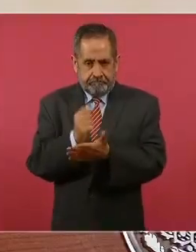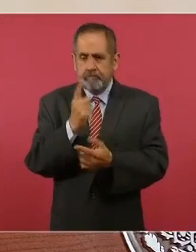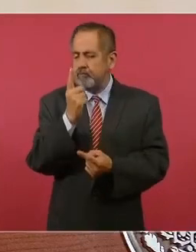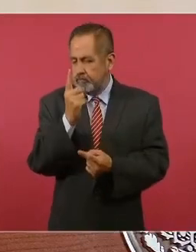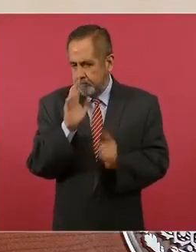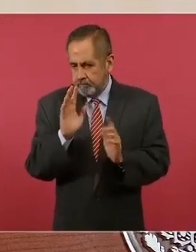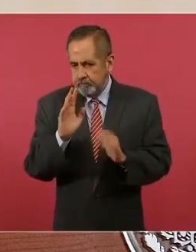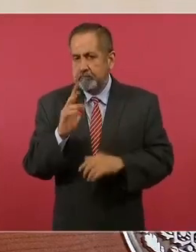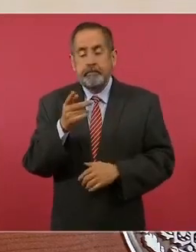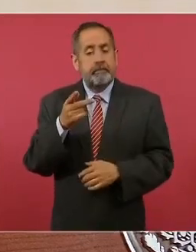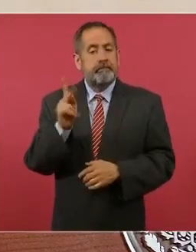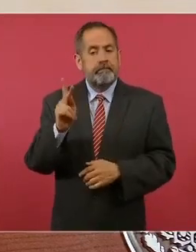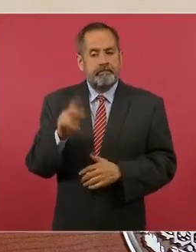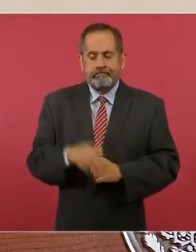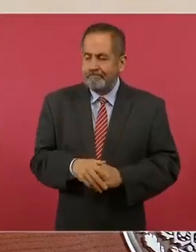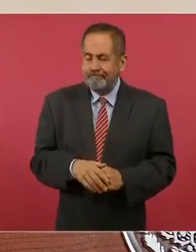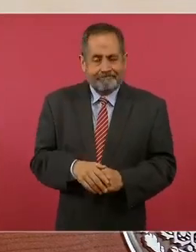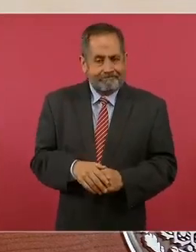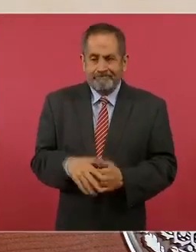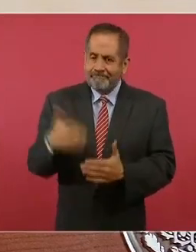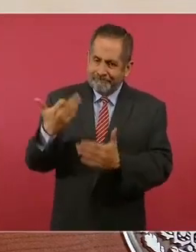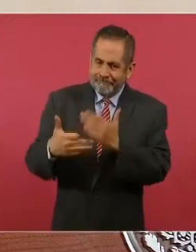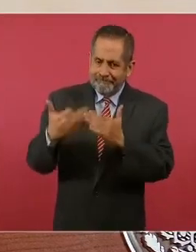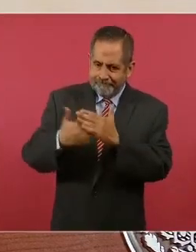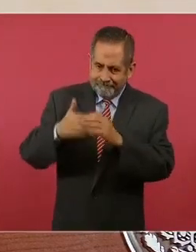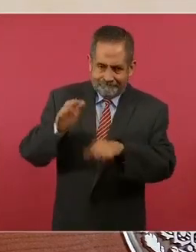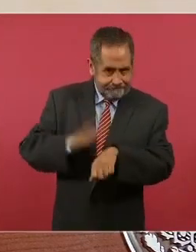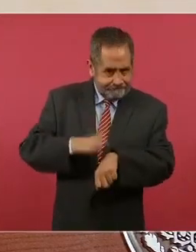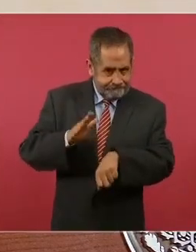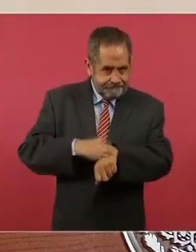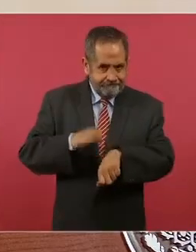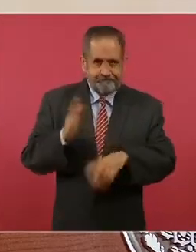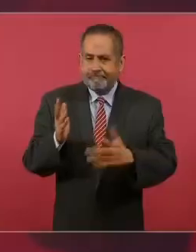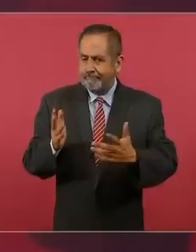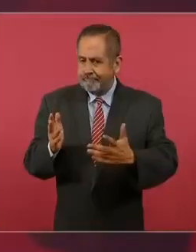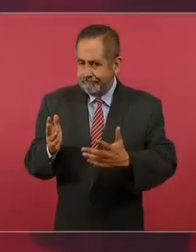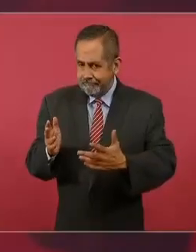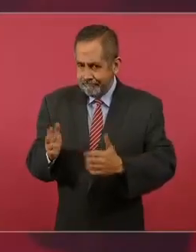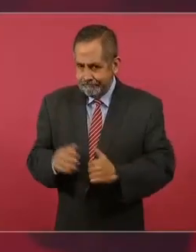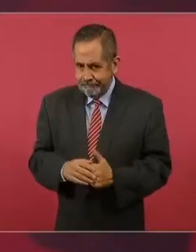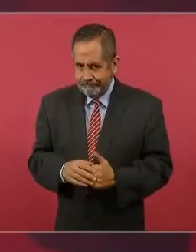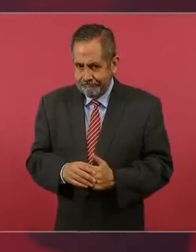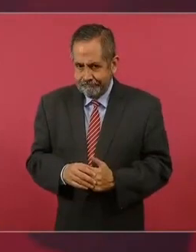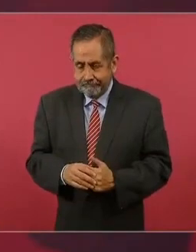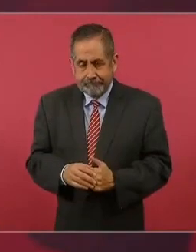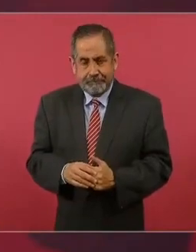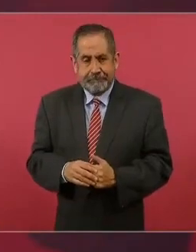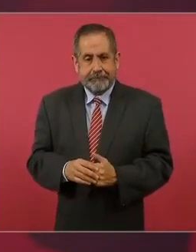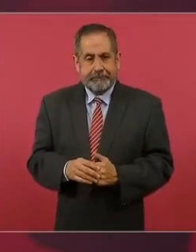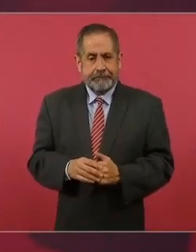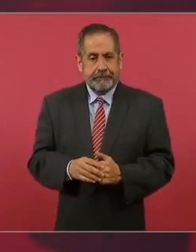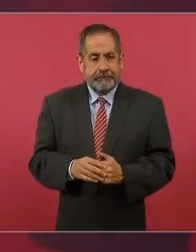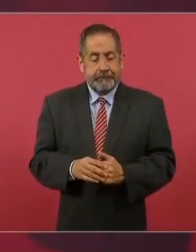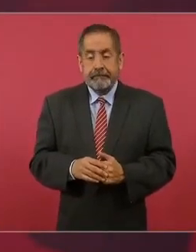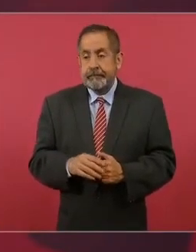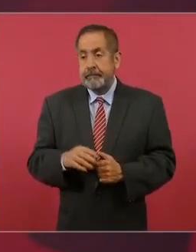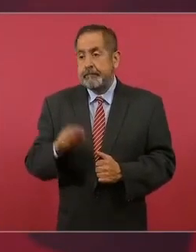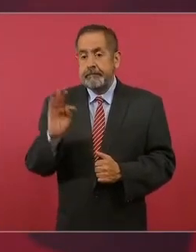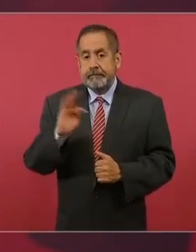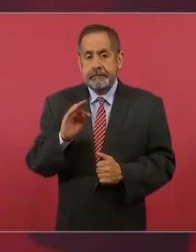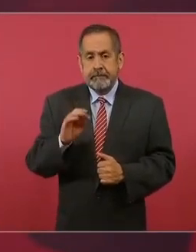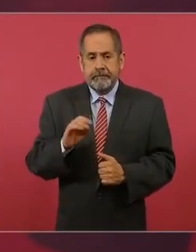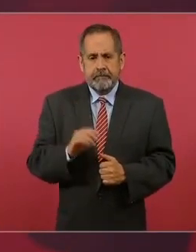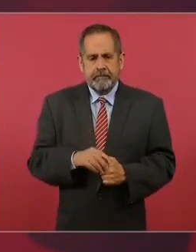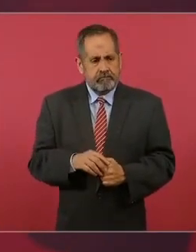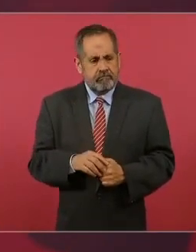pero no es suficiente, porque sí aceptó,